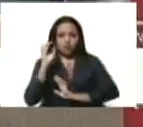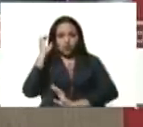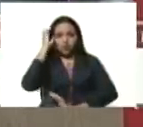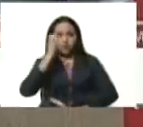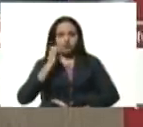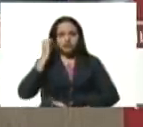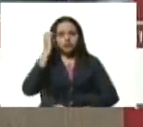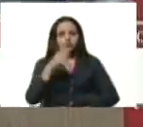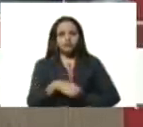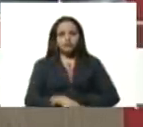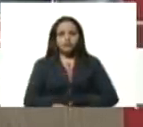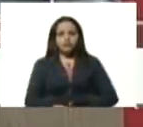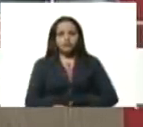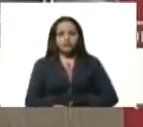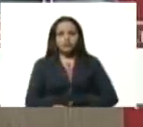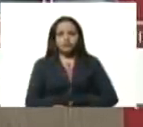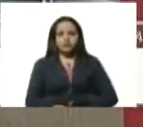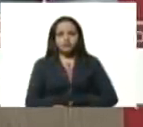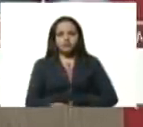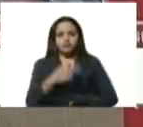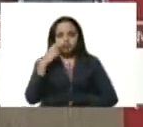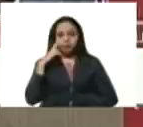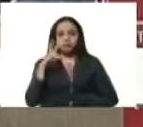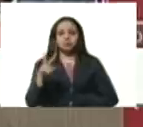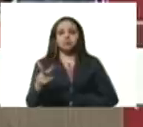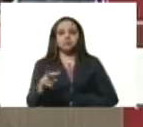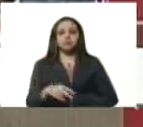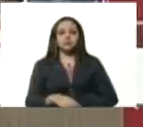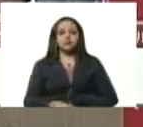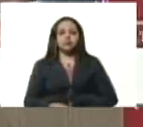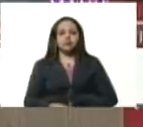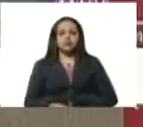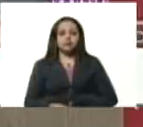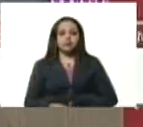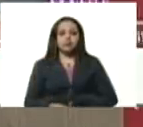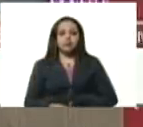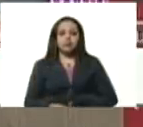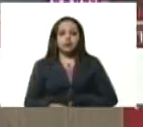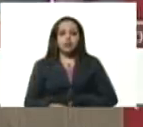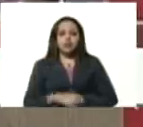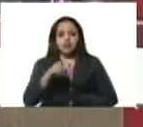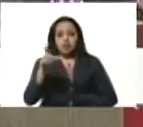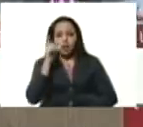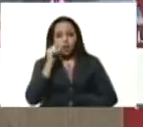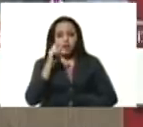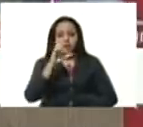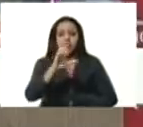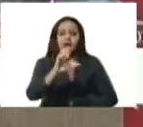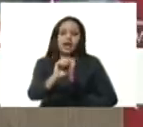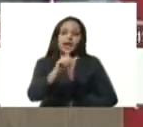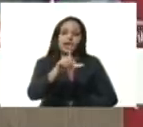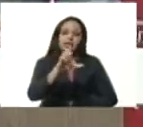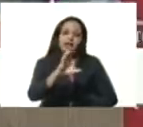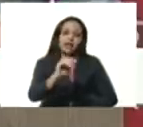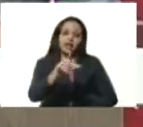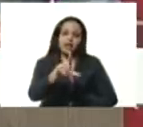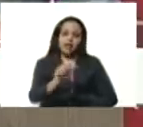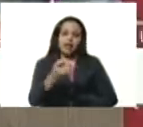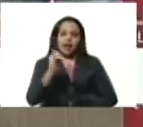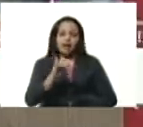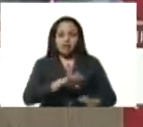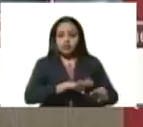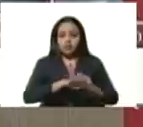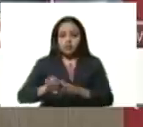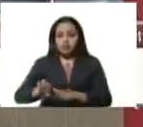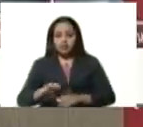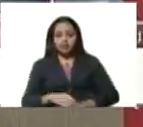o europeo señalando que Cliver Alcalá Cordones fue retirado por razones que, bueno, que ya explicará en su momento